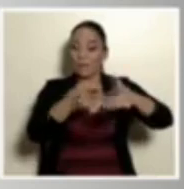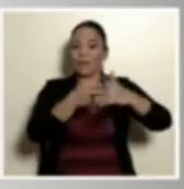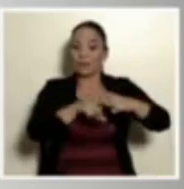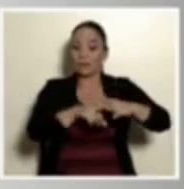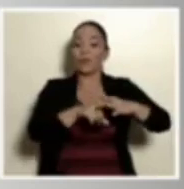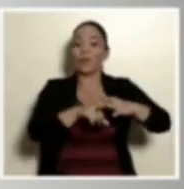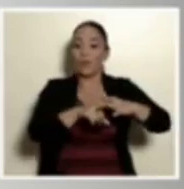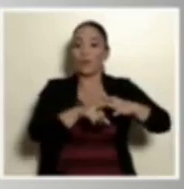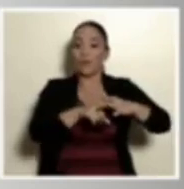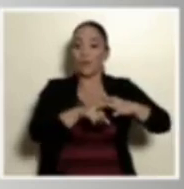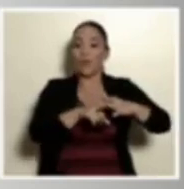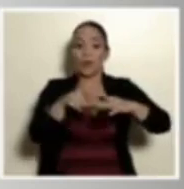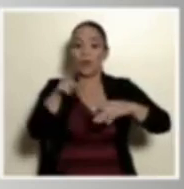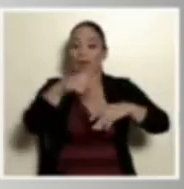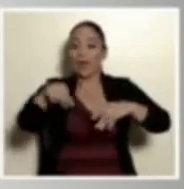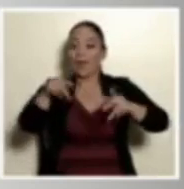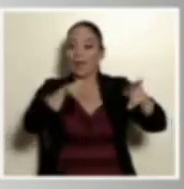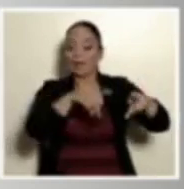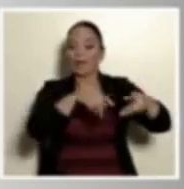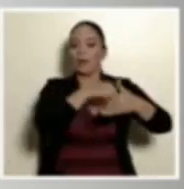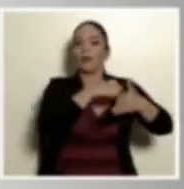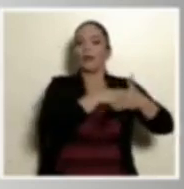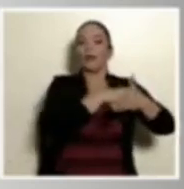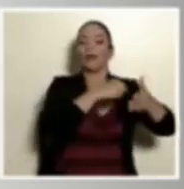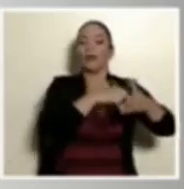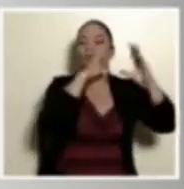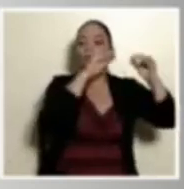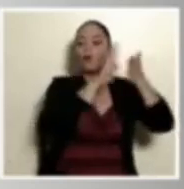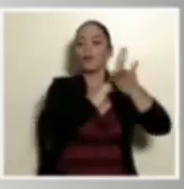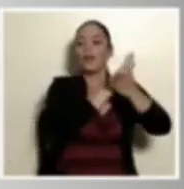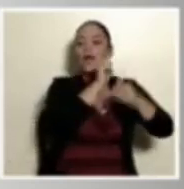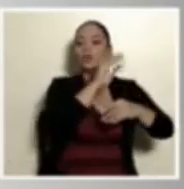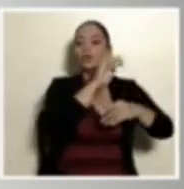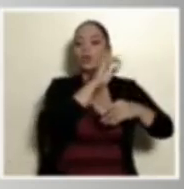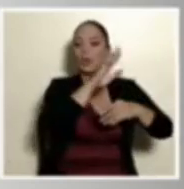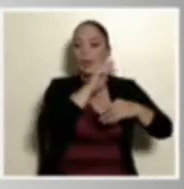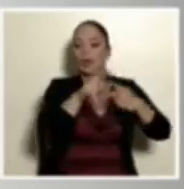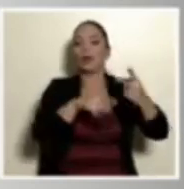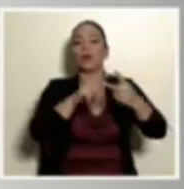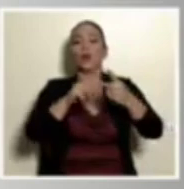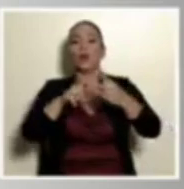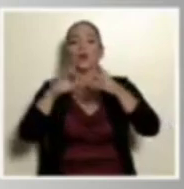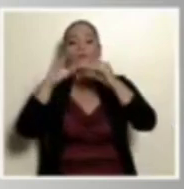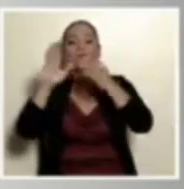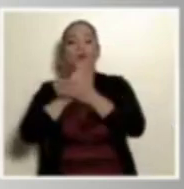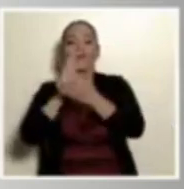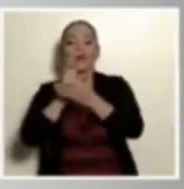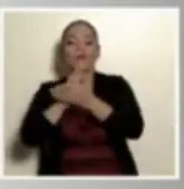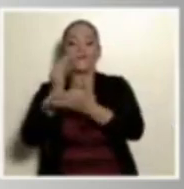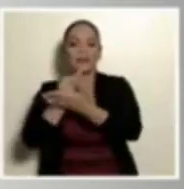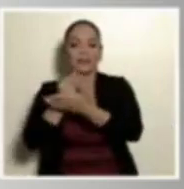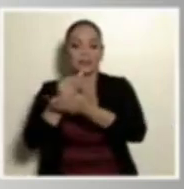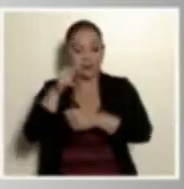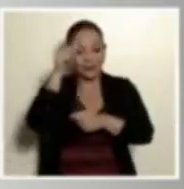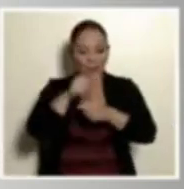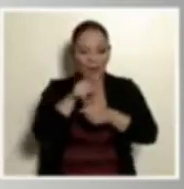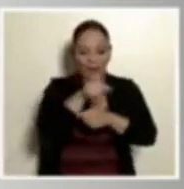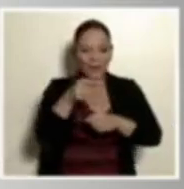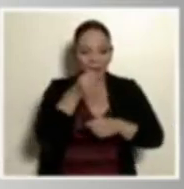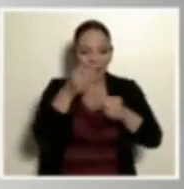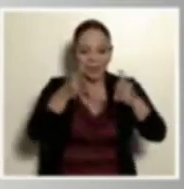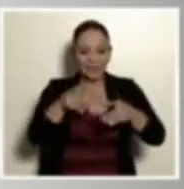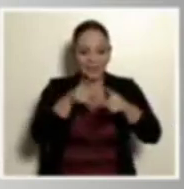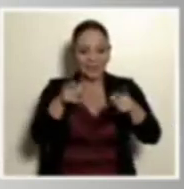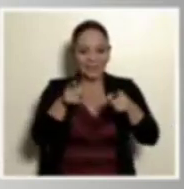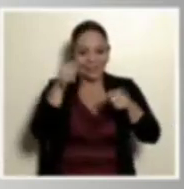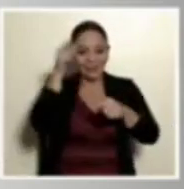el informe actuarial con el informe financiero. Los periodistas deben recordar ese cuestionamiento y que lo que hicieron fue